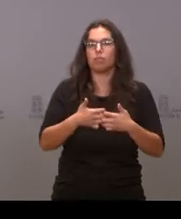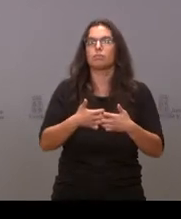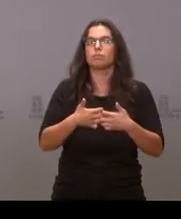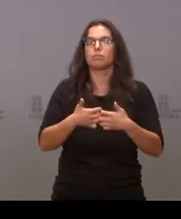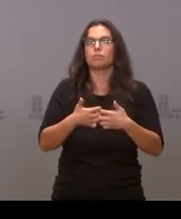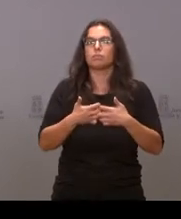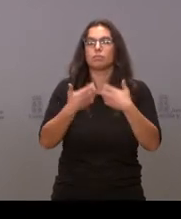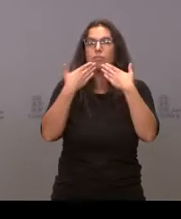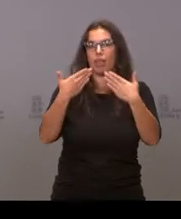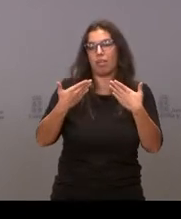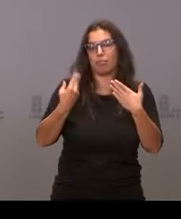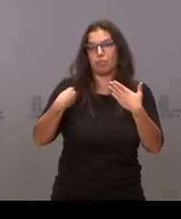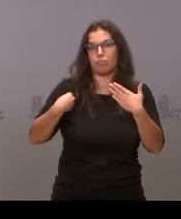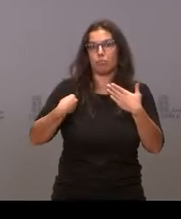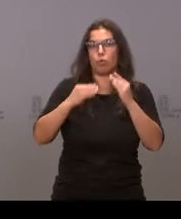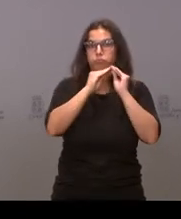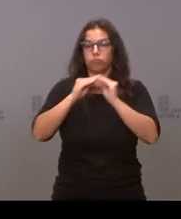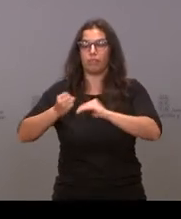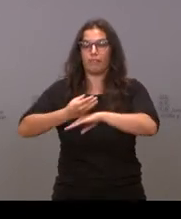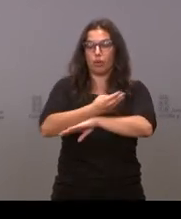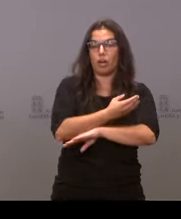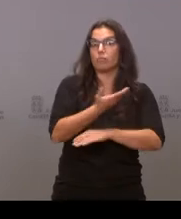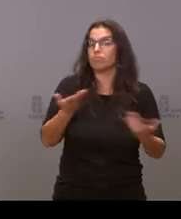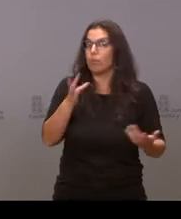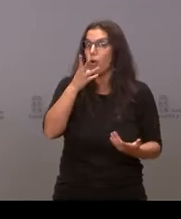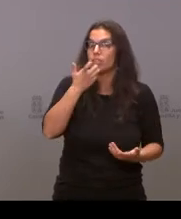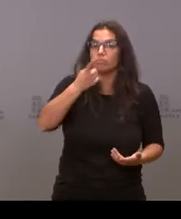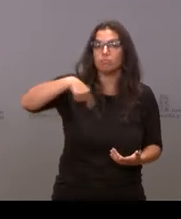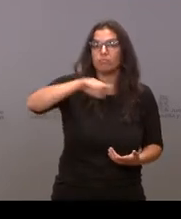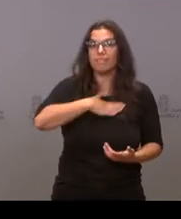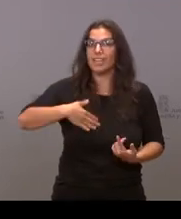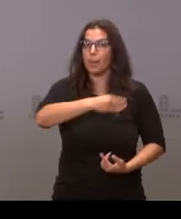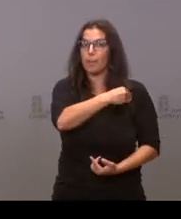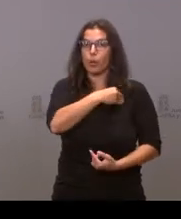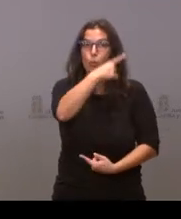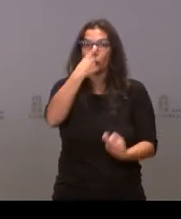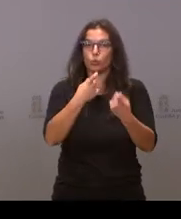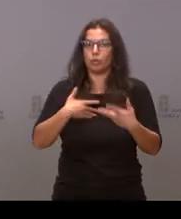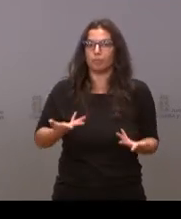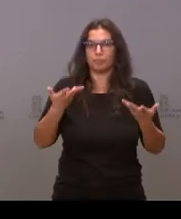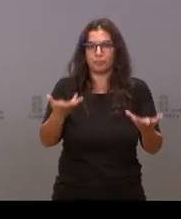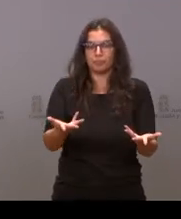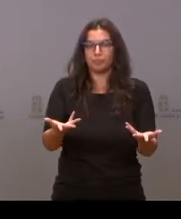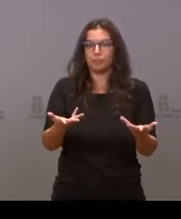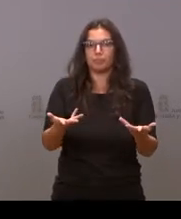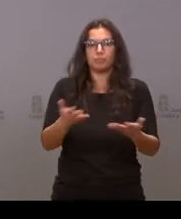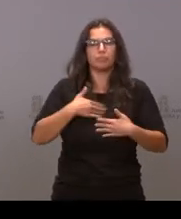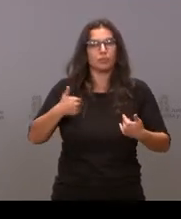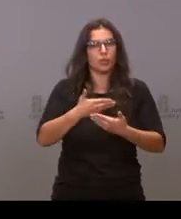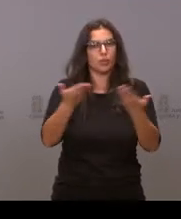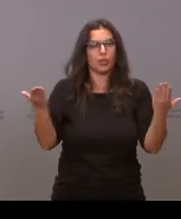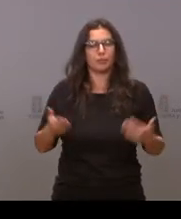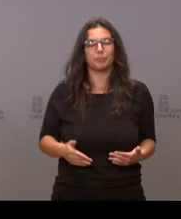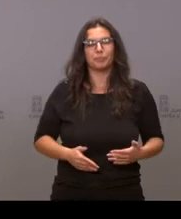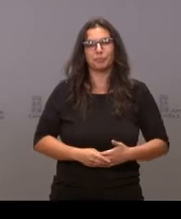través del ferrocarril y a partir de aquí si quieren realizar alguna pregunta estoy a su disposición para todo lo que consideren